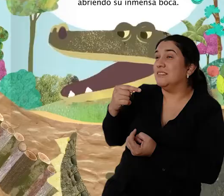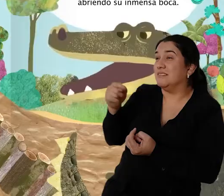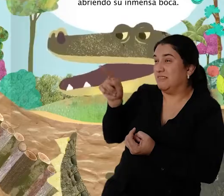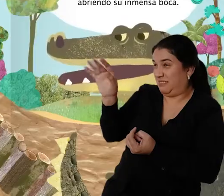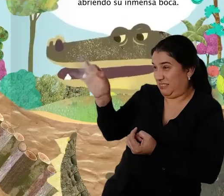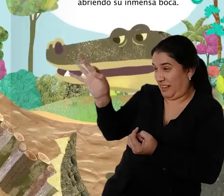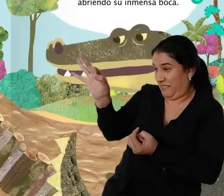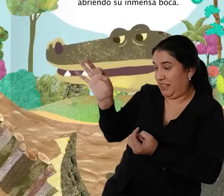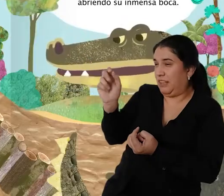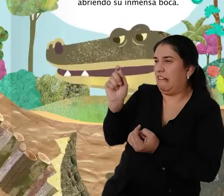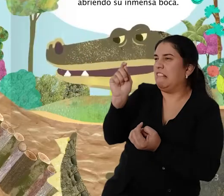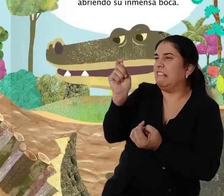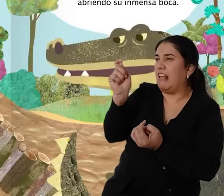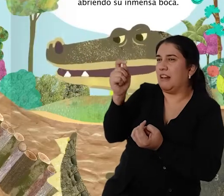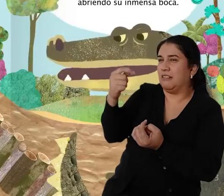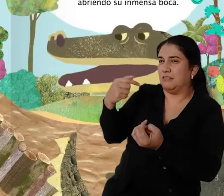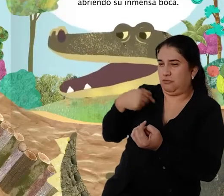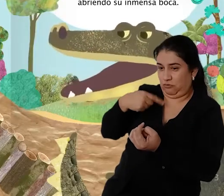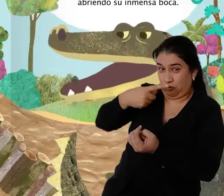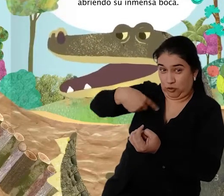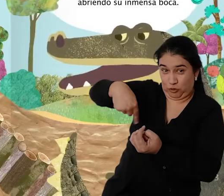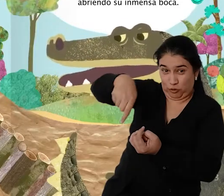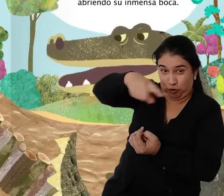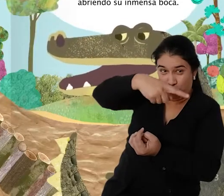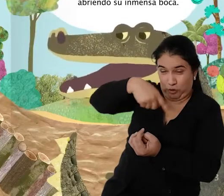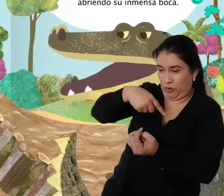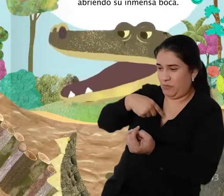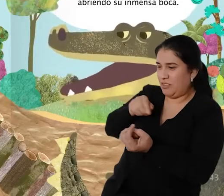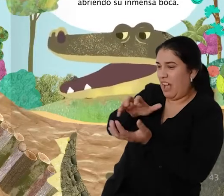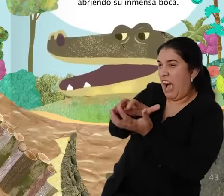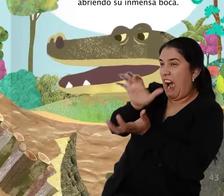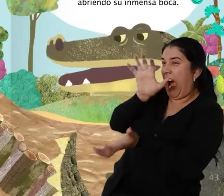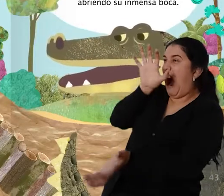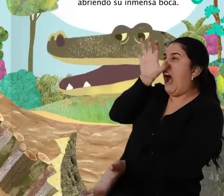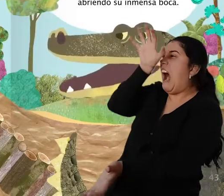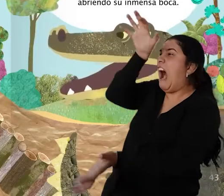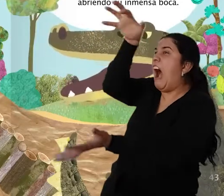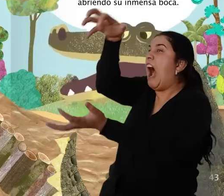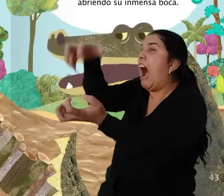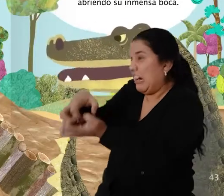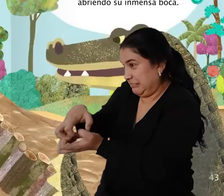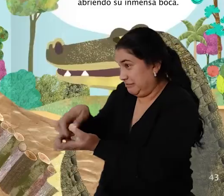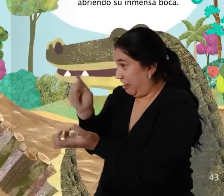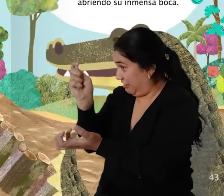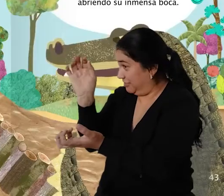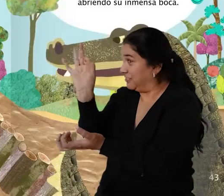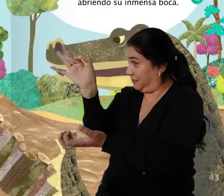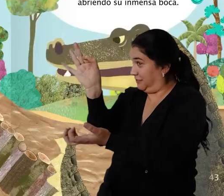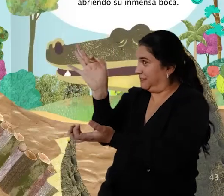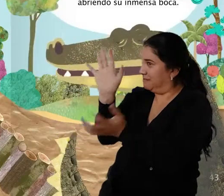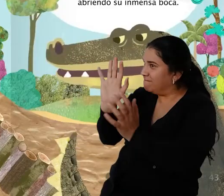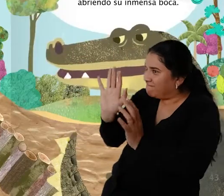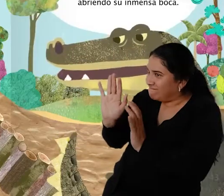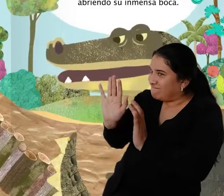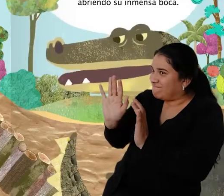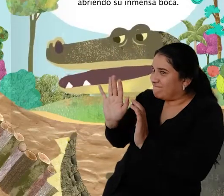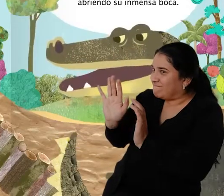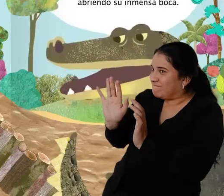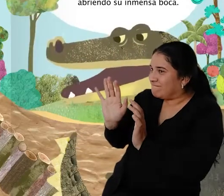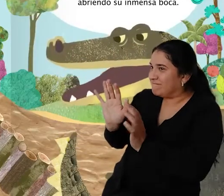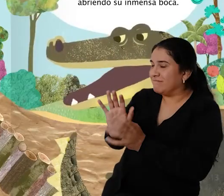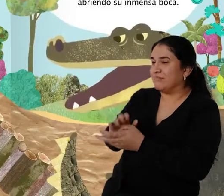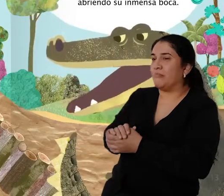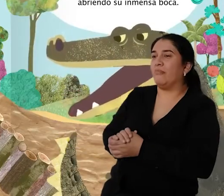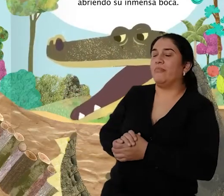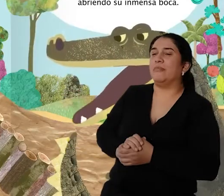y algunos rotos. Pero usted sabe qué van a comer mañana estos dientes. añadió,